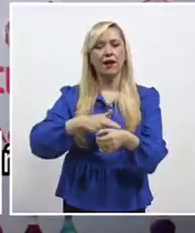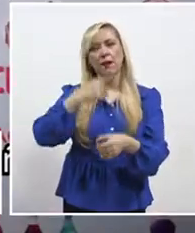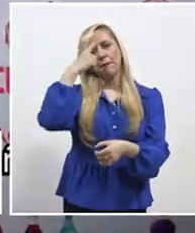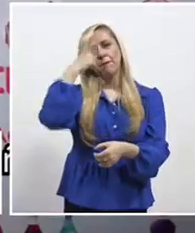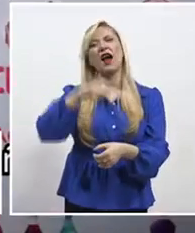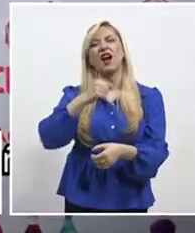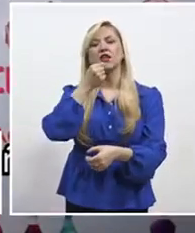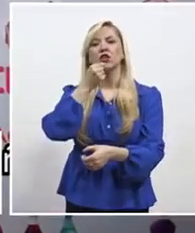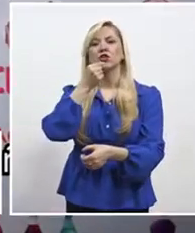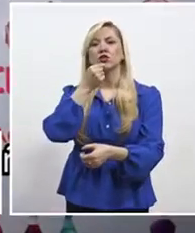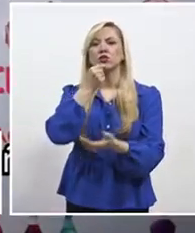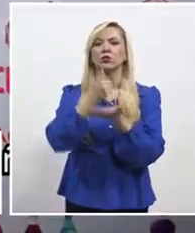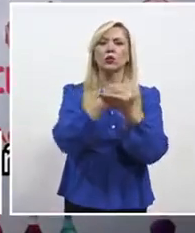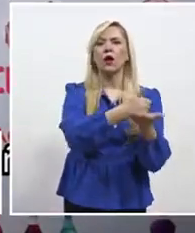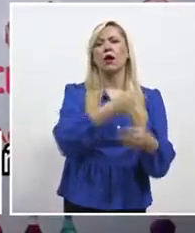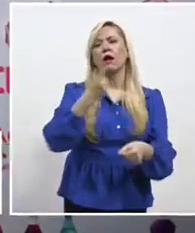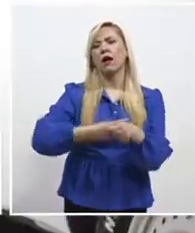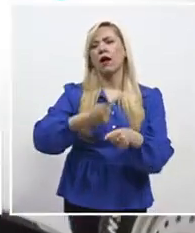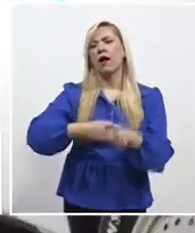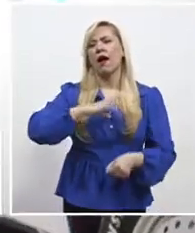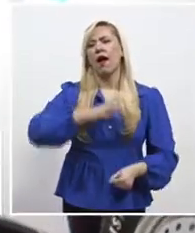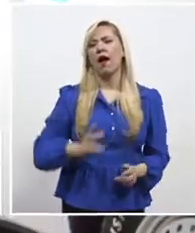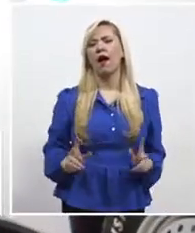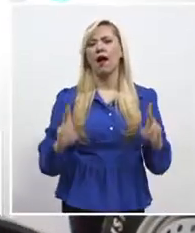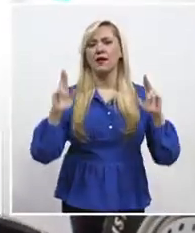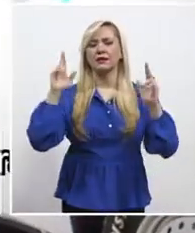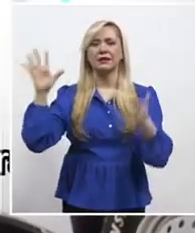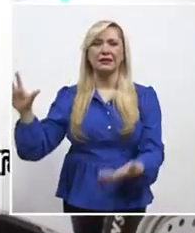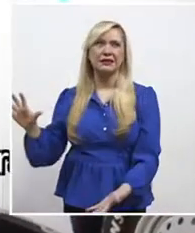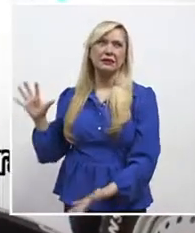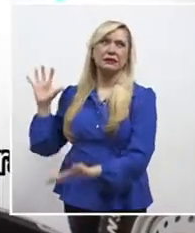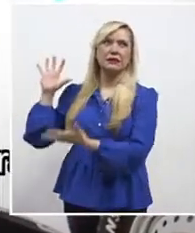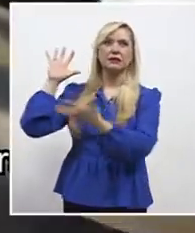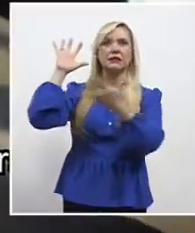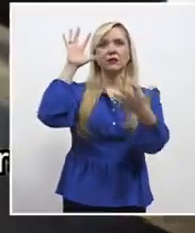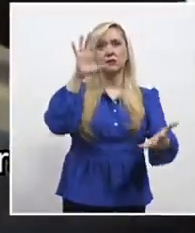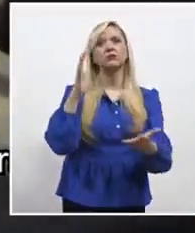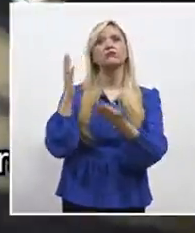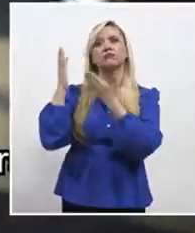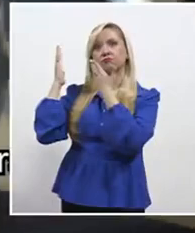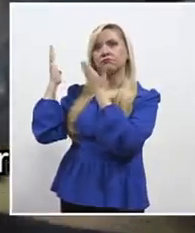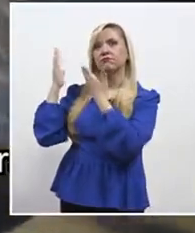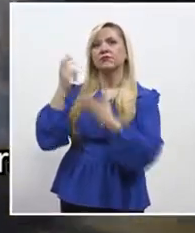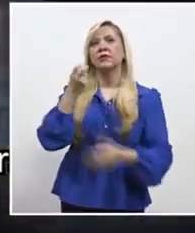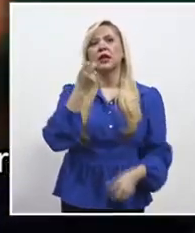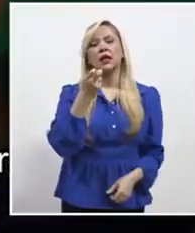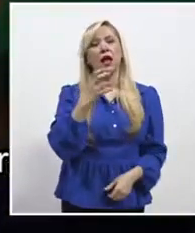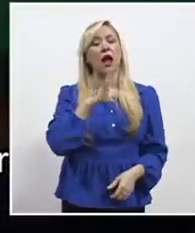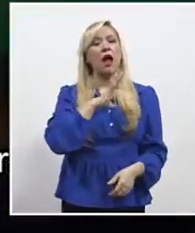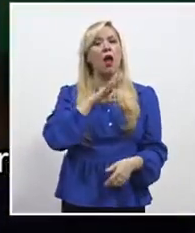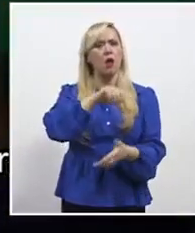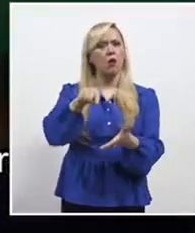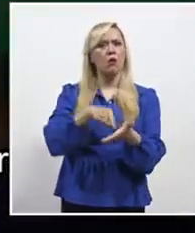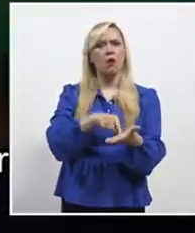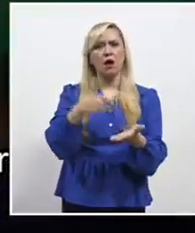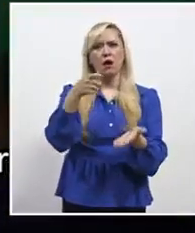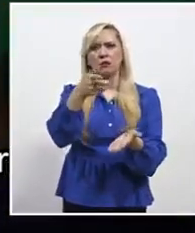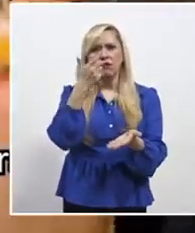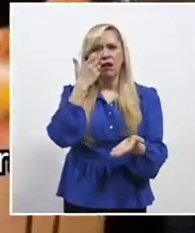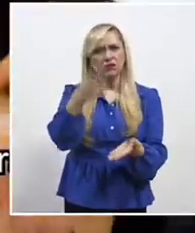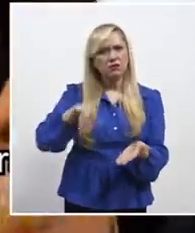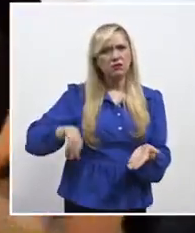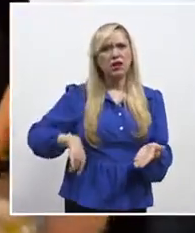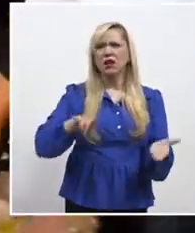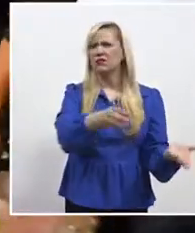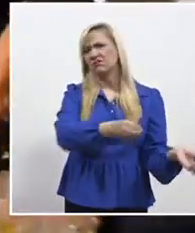niños y adolescentes que padecen esta enfermedad y a sus familiares. Para tal fin, la sala especializada dispuso de centros de acopio acopio de estos materiales